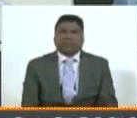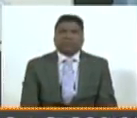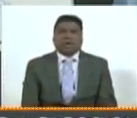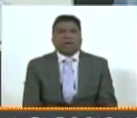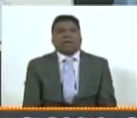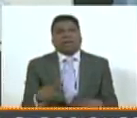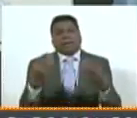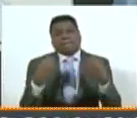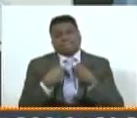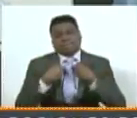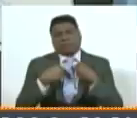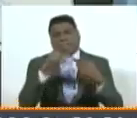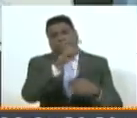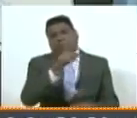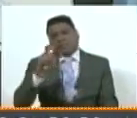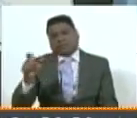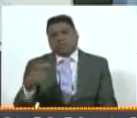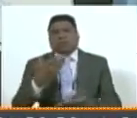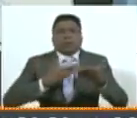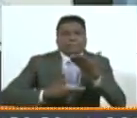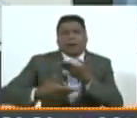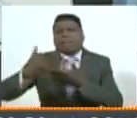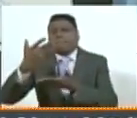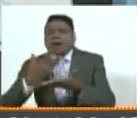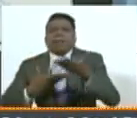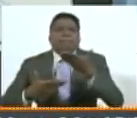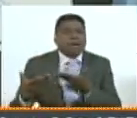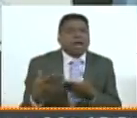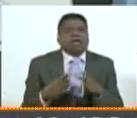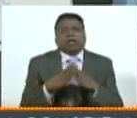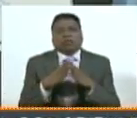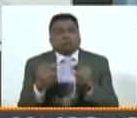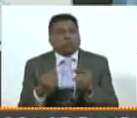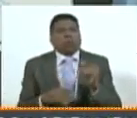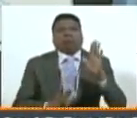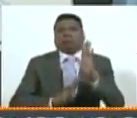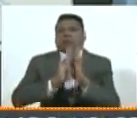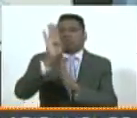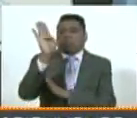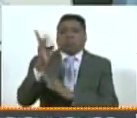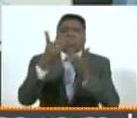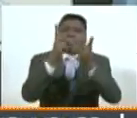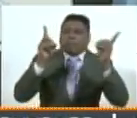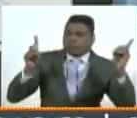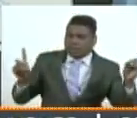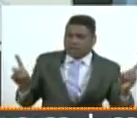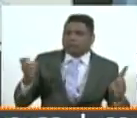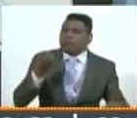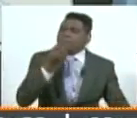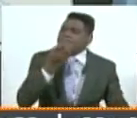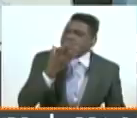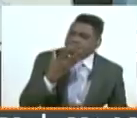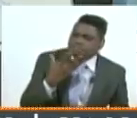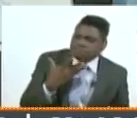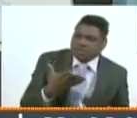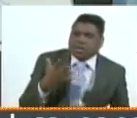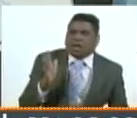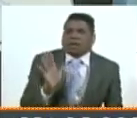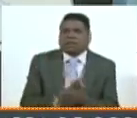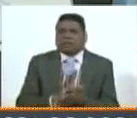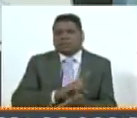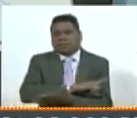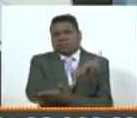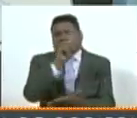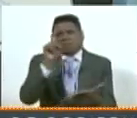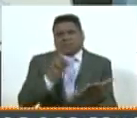convivencia nacional que son las bases del desarrollo democrático y la plena vigencia